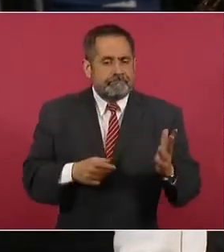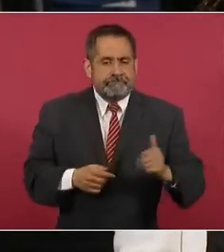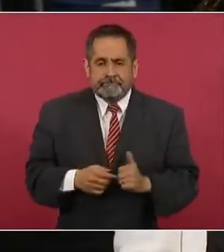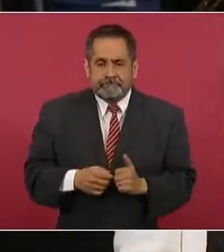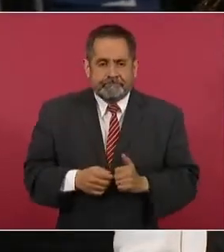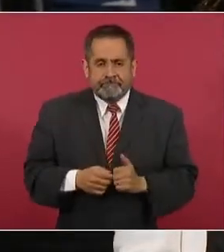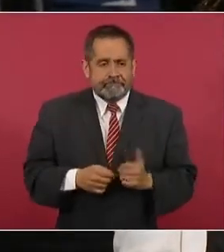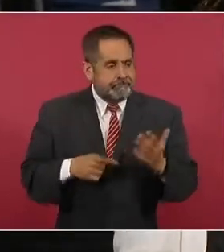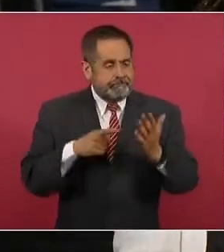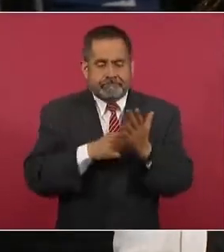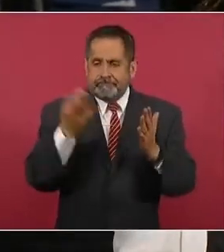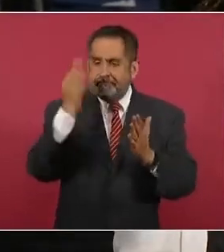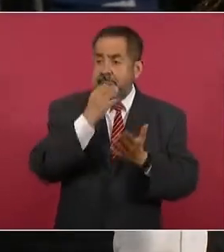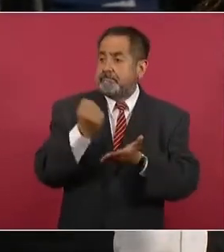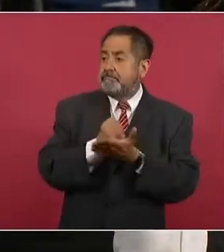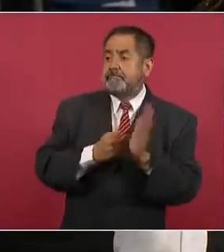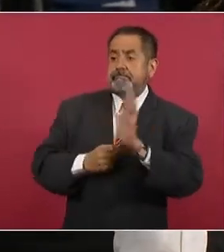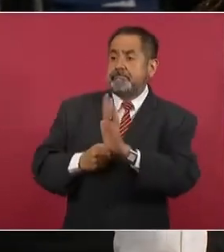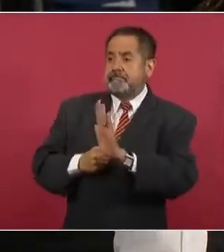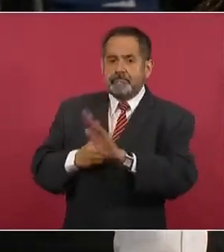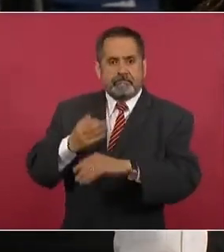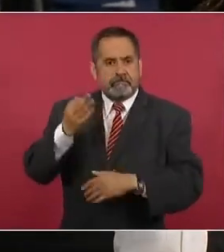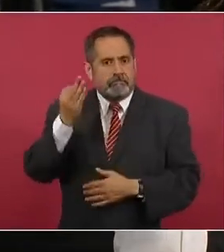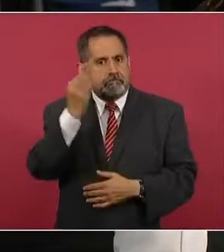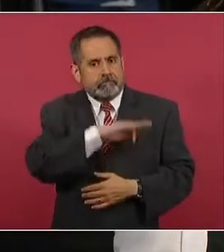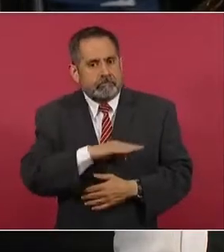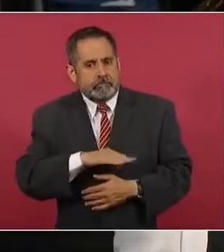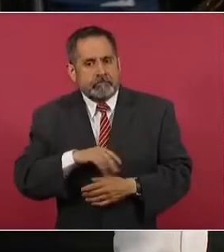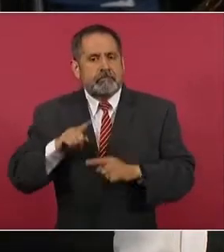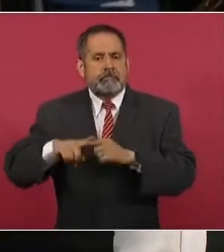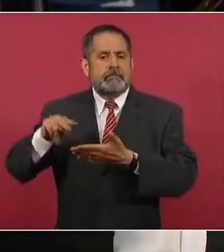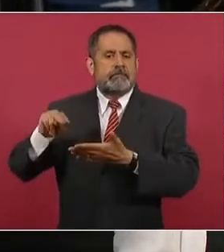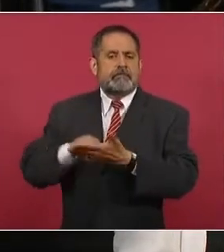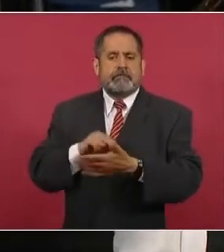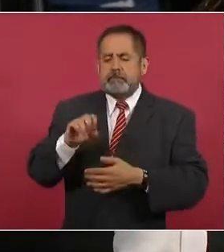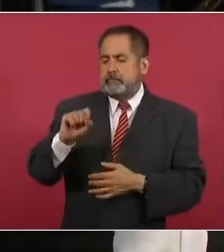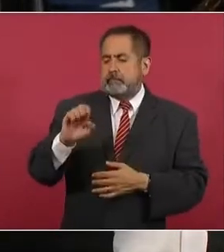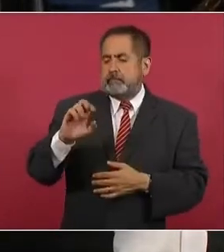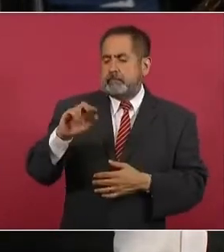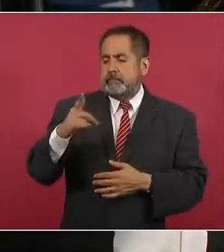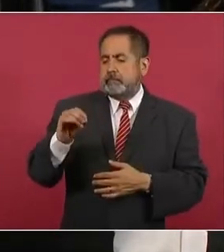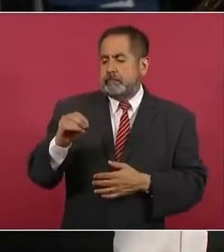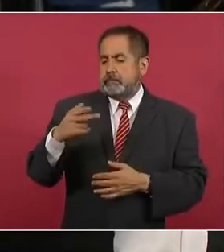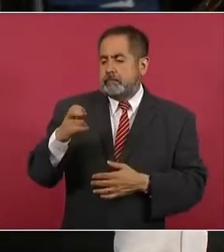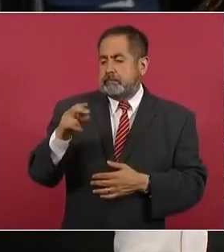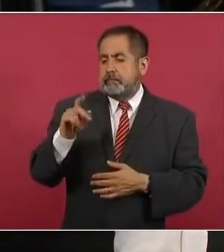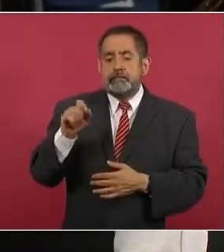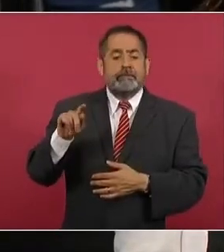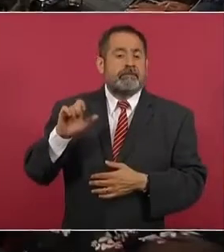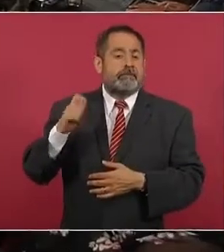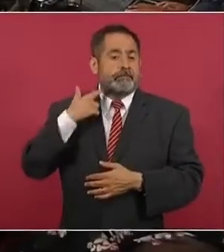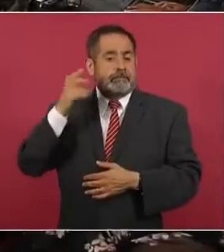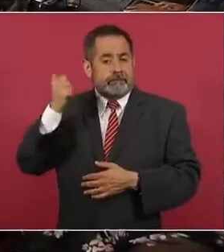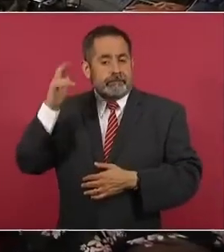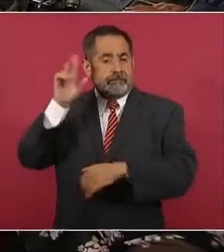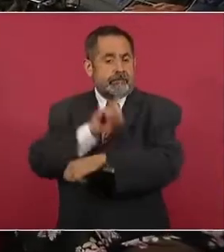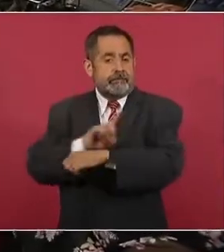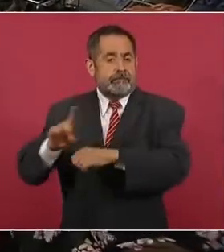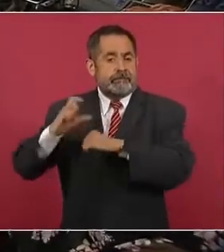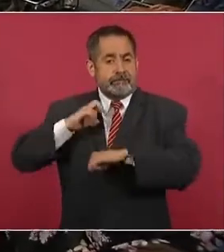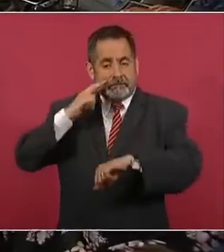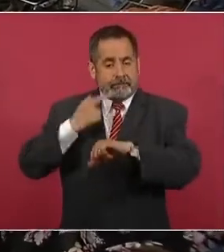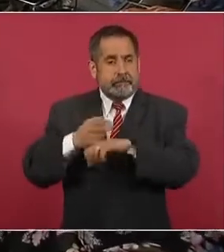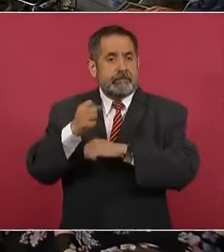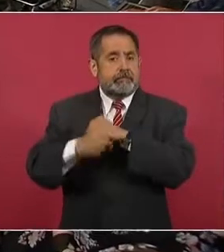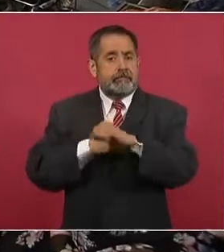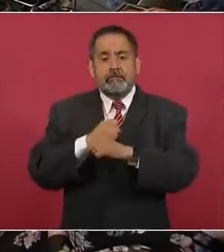esos documentos apócrifos firmados por Sergio Hernández, quien fue delegado en 2018 en